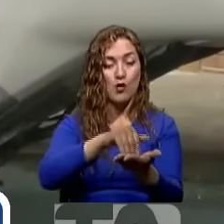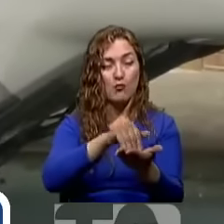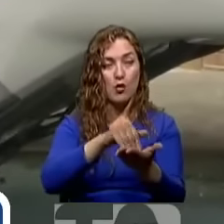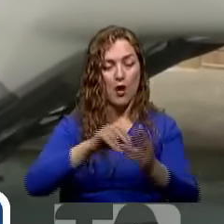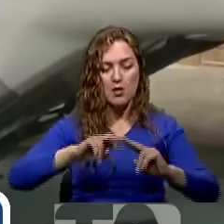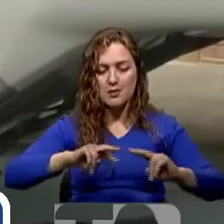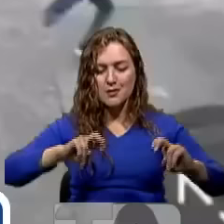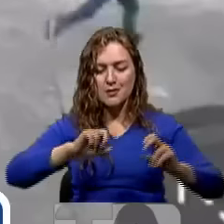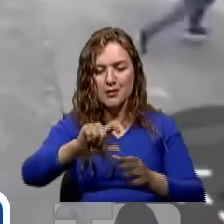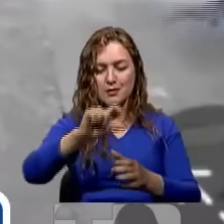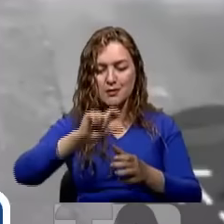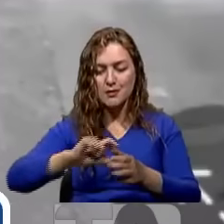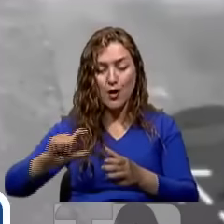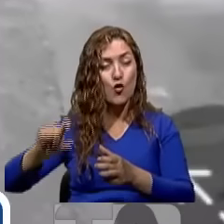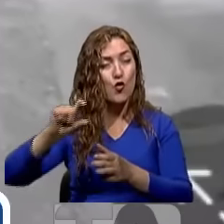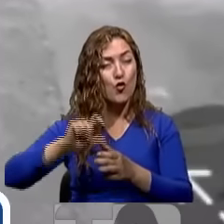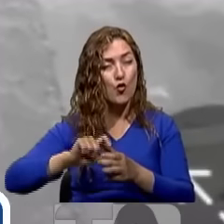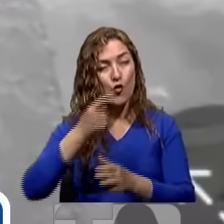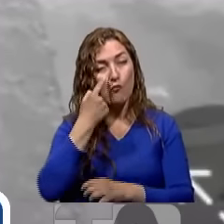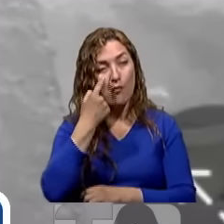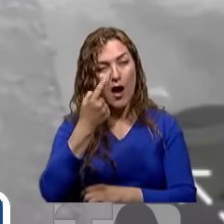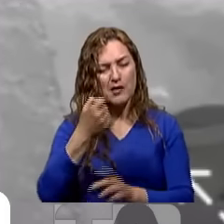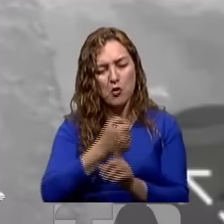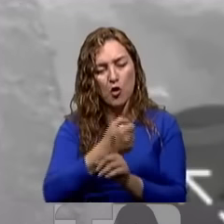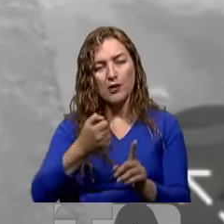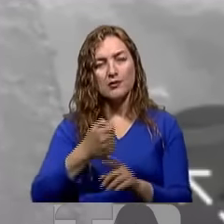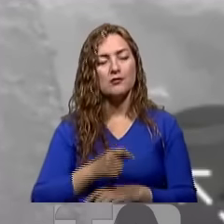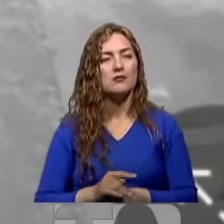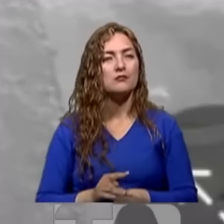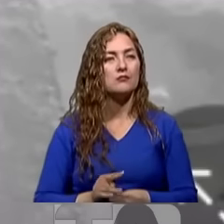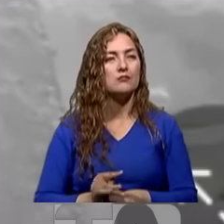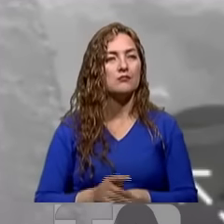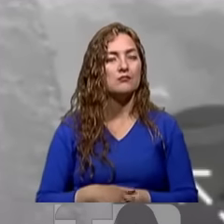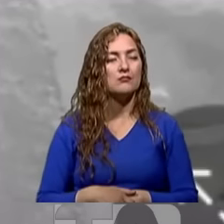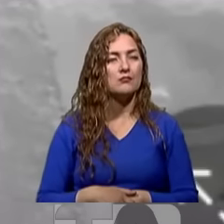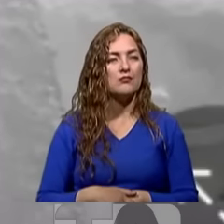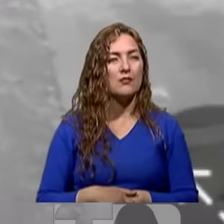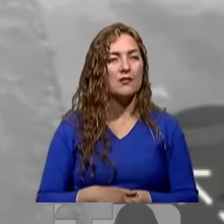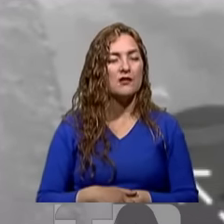para recoger evidencias de este violento suceso.